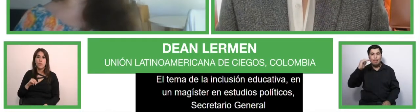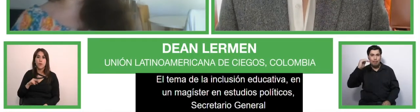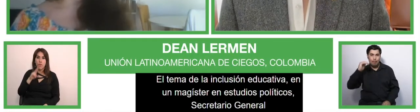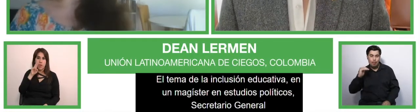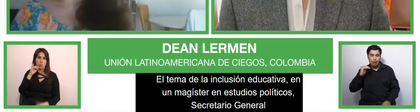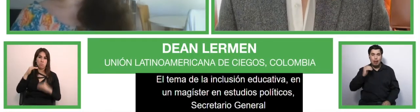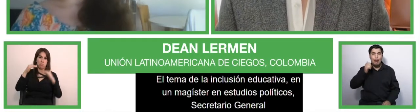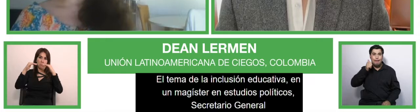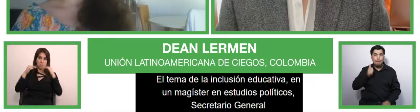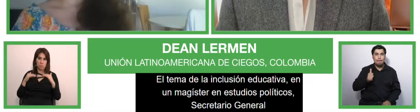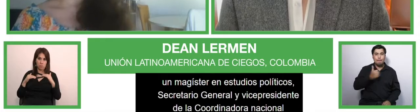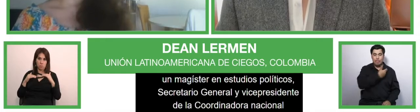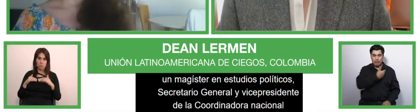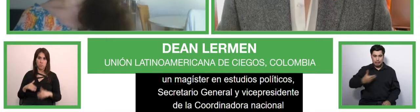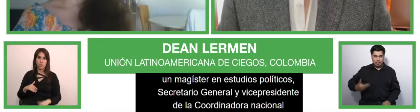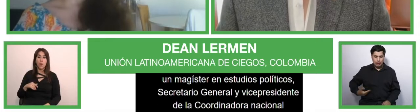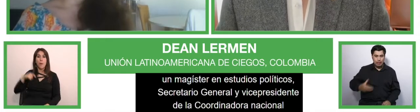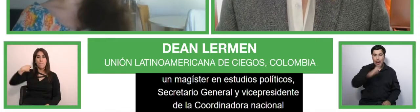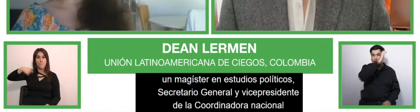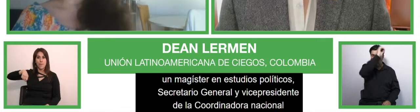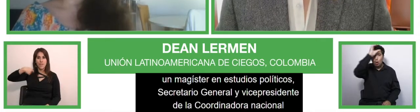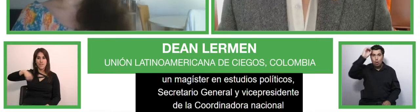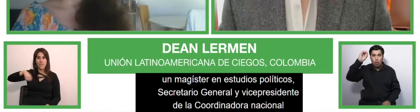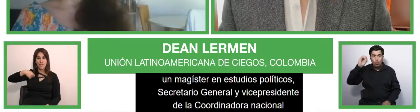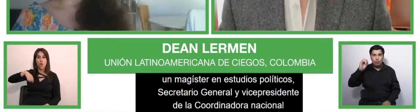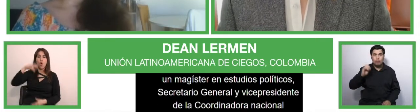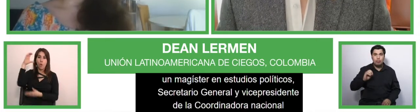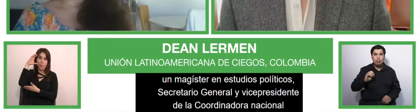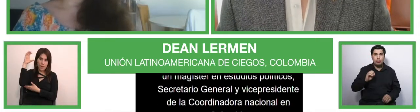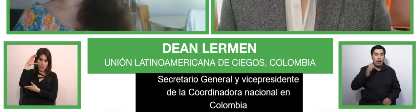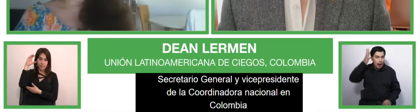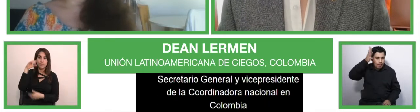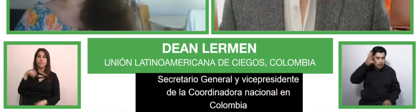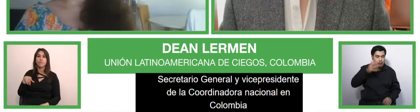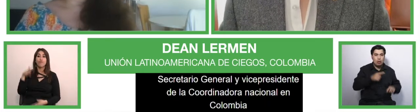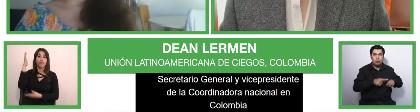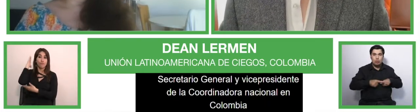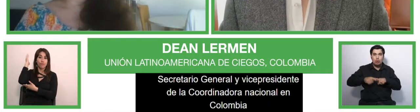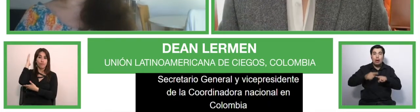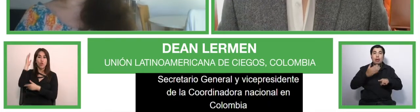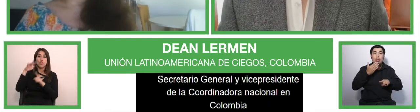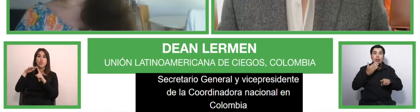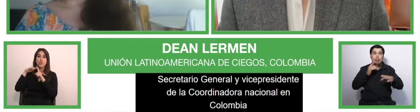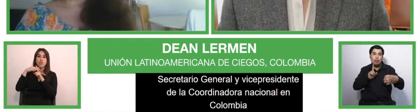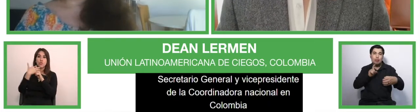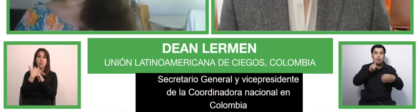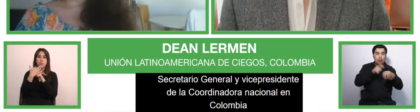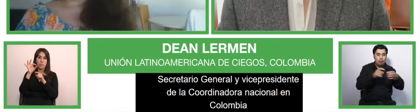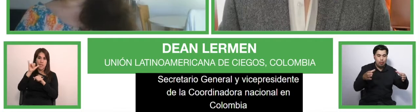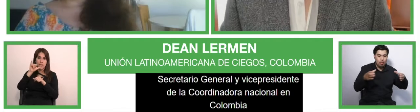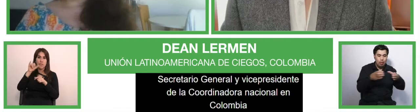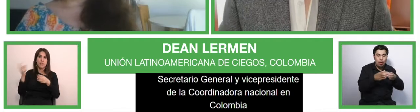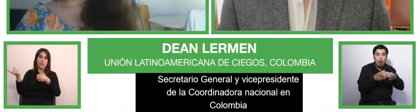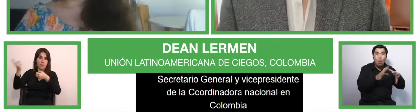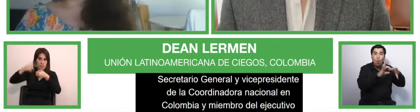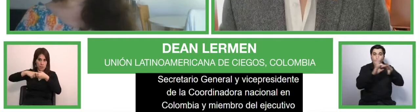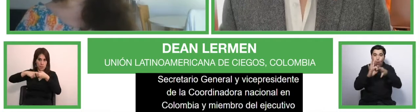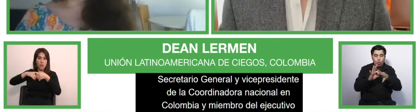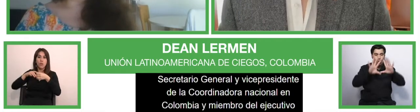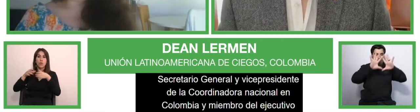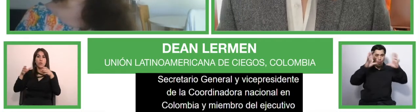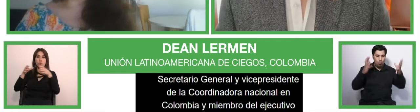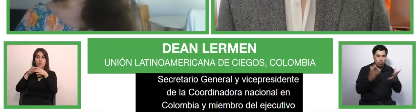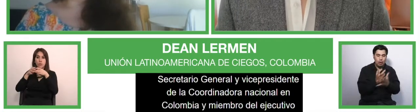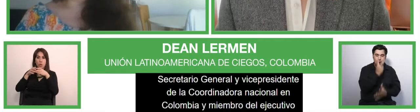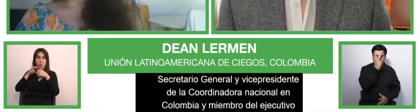con Limitación Visual en Colombia, CONALIVI, y miembro del Ejecutivo de la Unión Mundial de Ciegos. Gracias